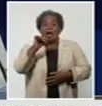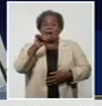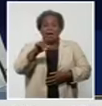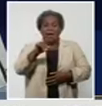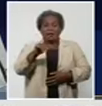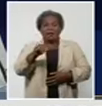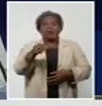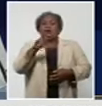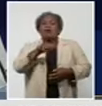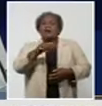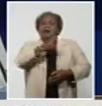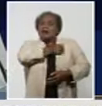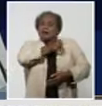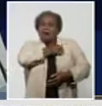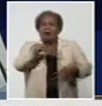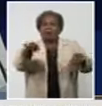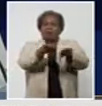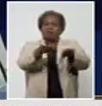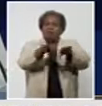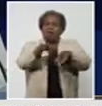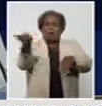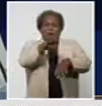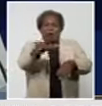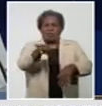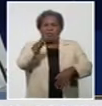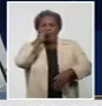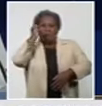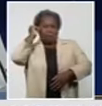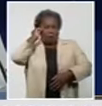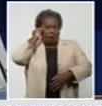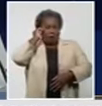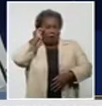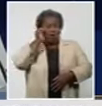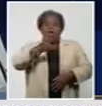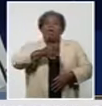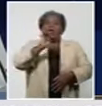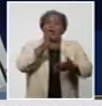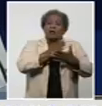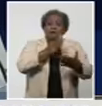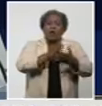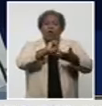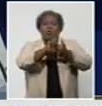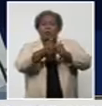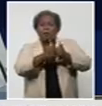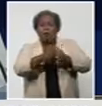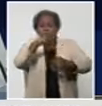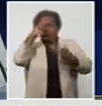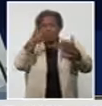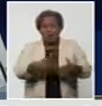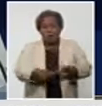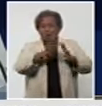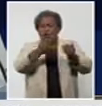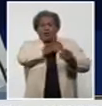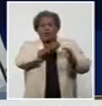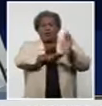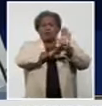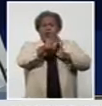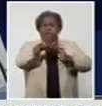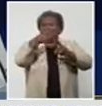la igualdad entre los hombres, es hablar de la educación, del deporte, de la salud pública y de otras tantas